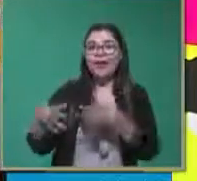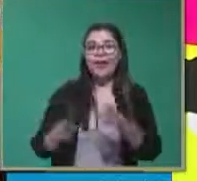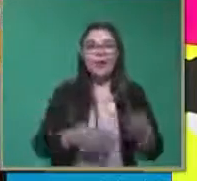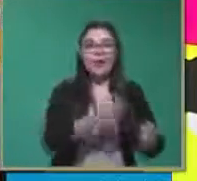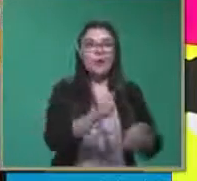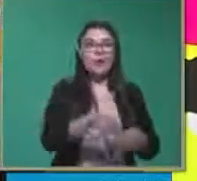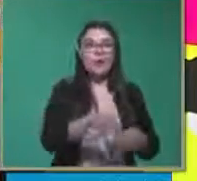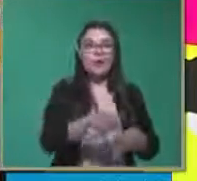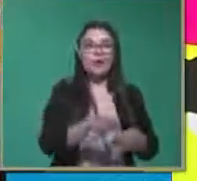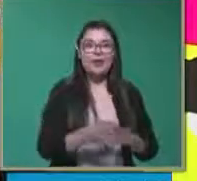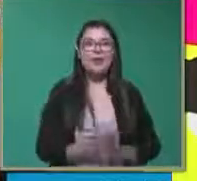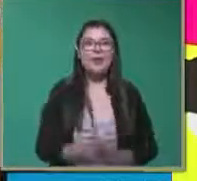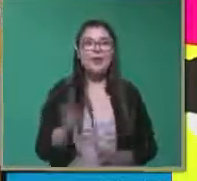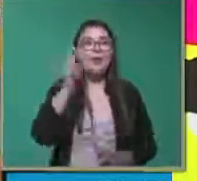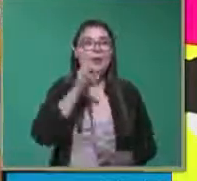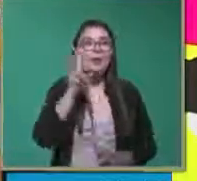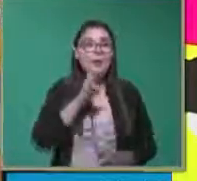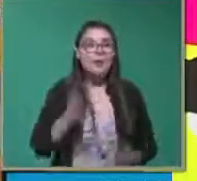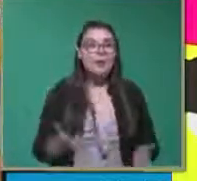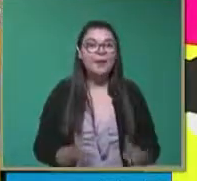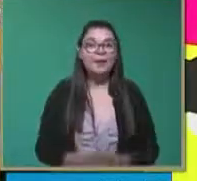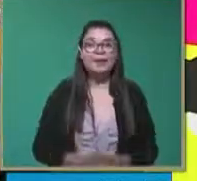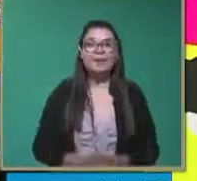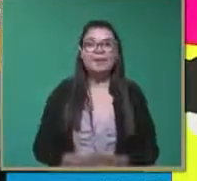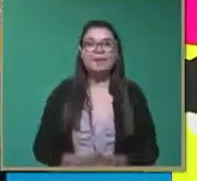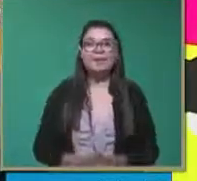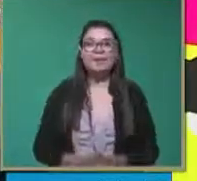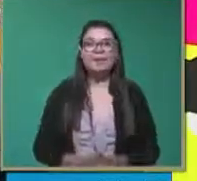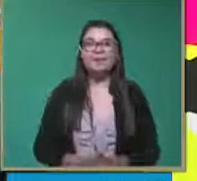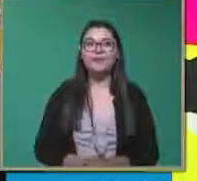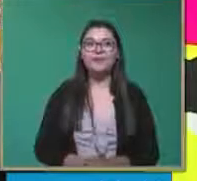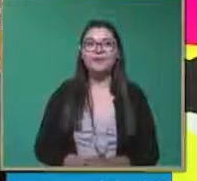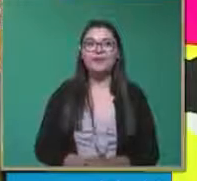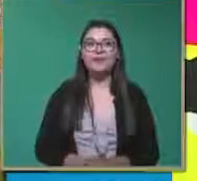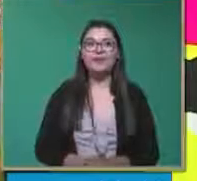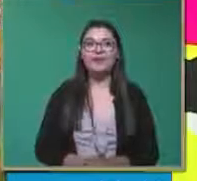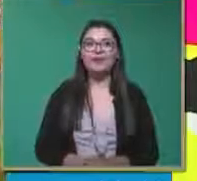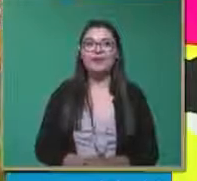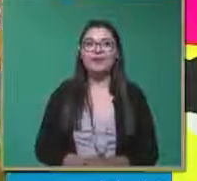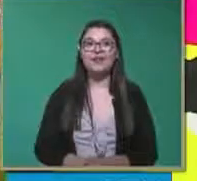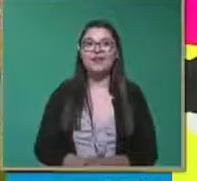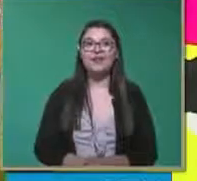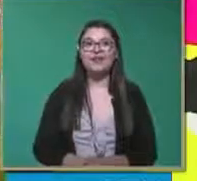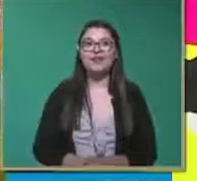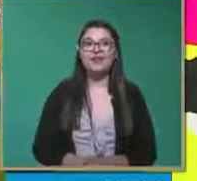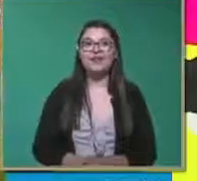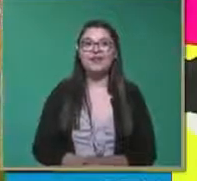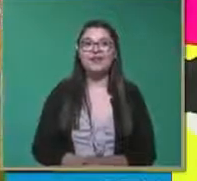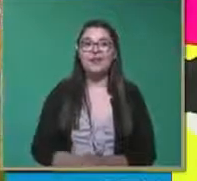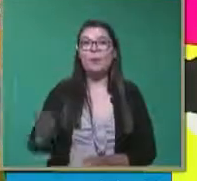Bulería. Y dice, ¿cómo ver, maestra? María Elena. A ver. ¿Cuáles son?